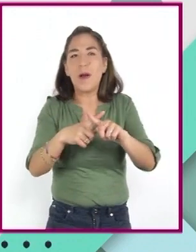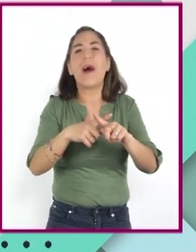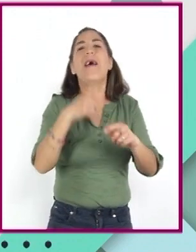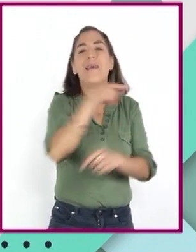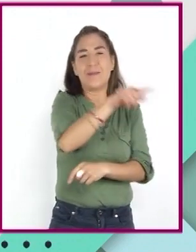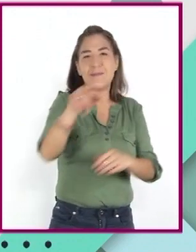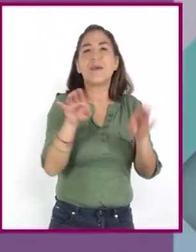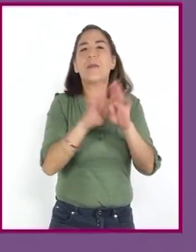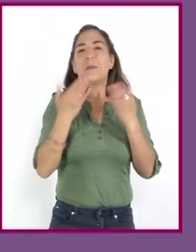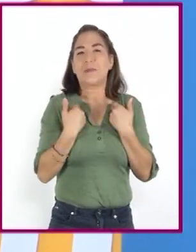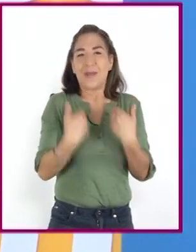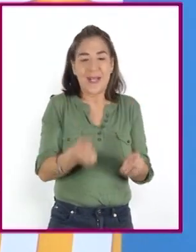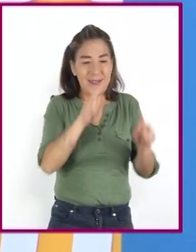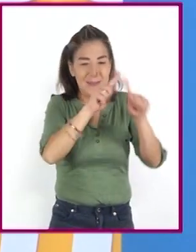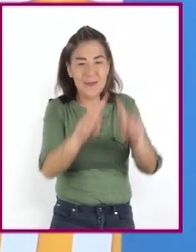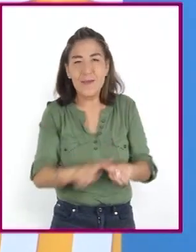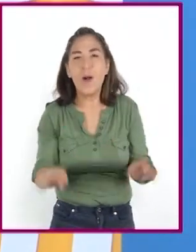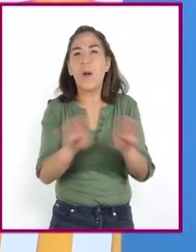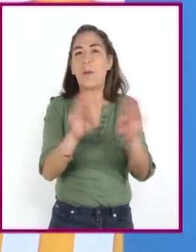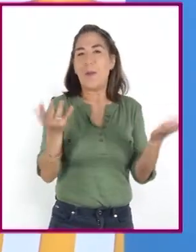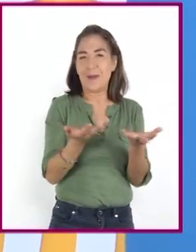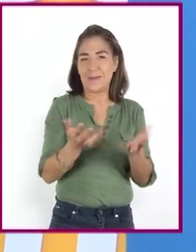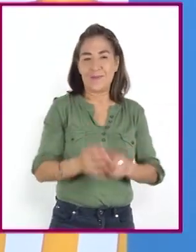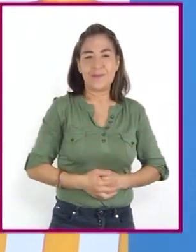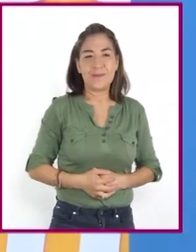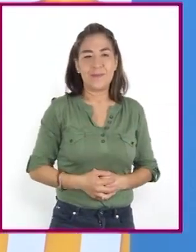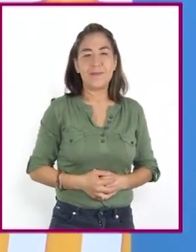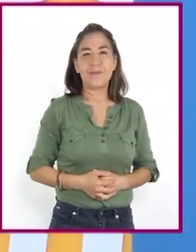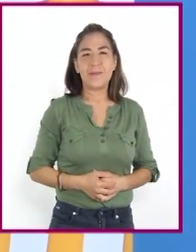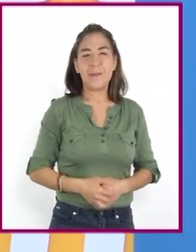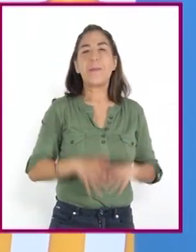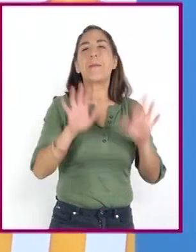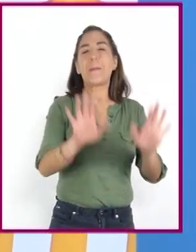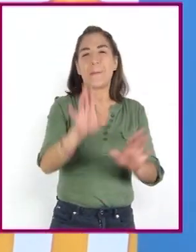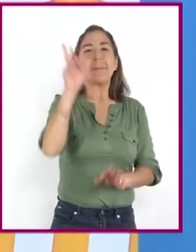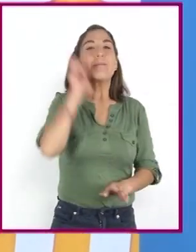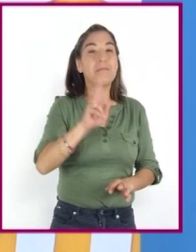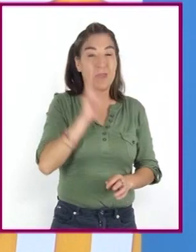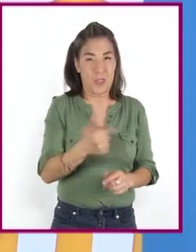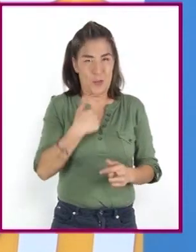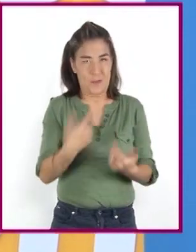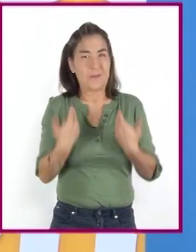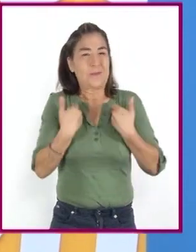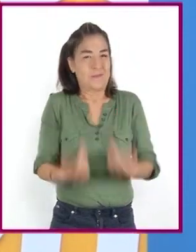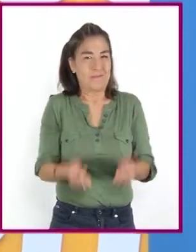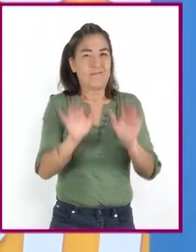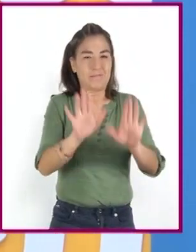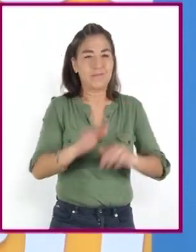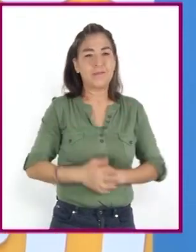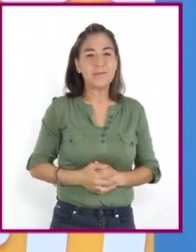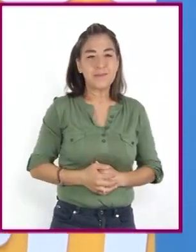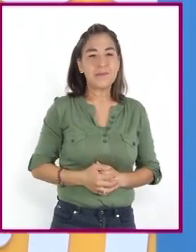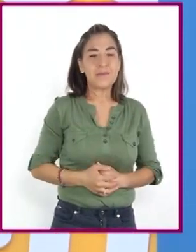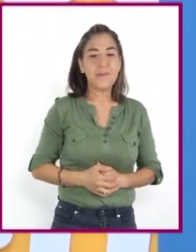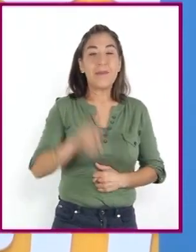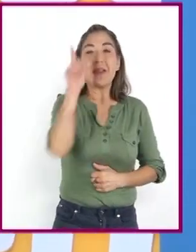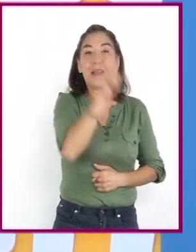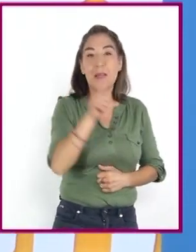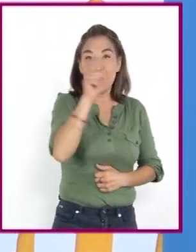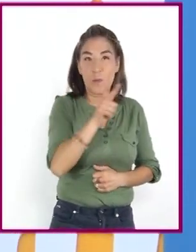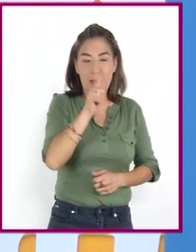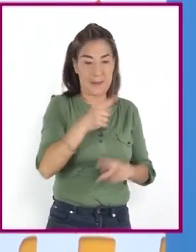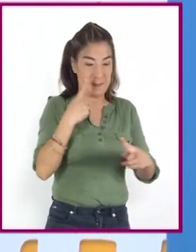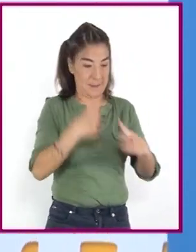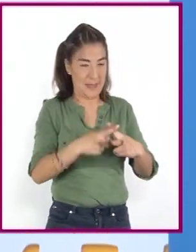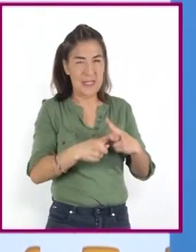diferentes procedimientos. Bueno, a ver si voy entendiendo. En el lenguaje algebraico